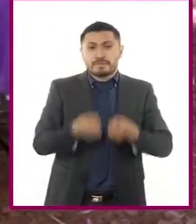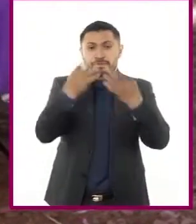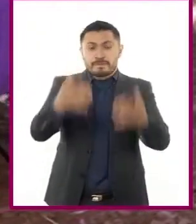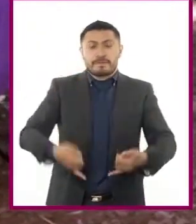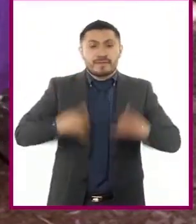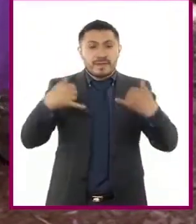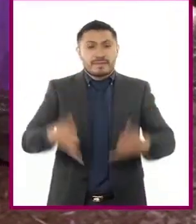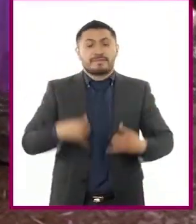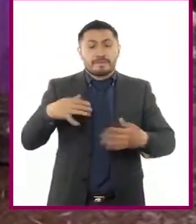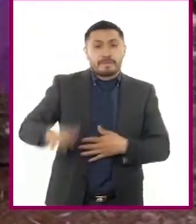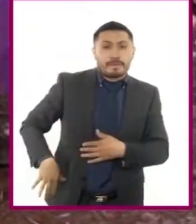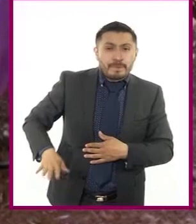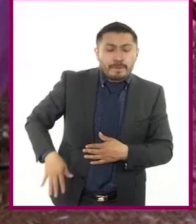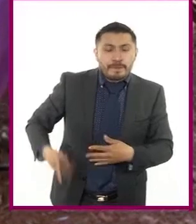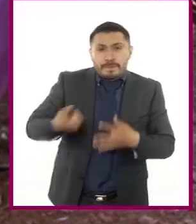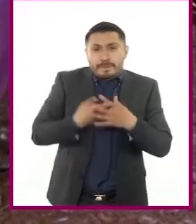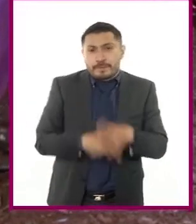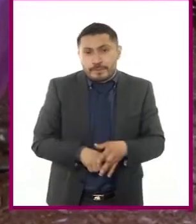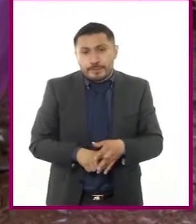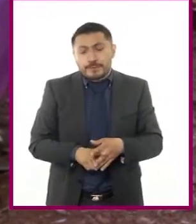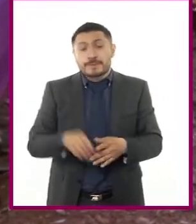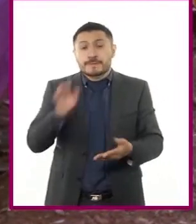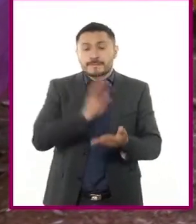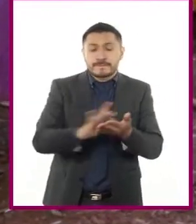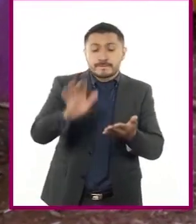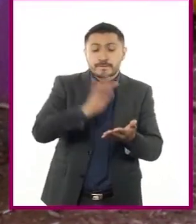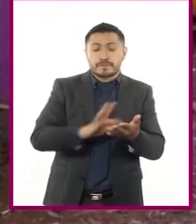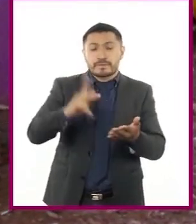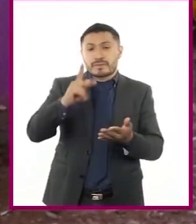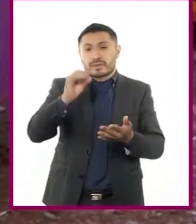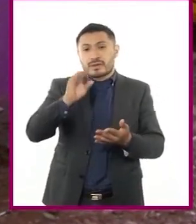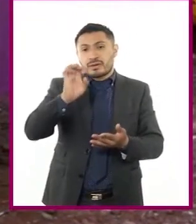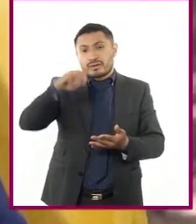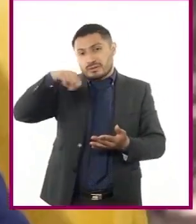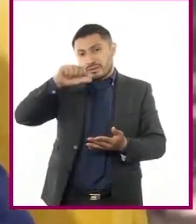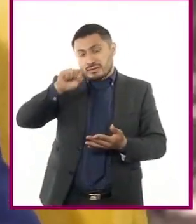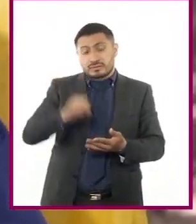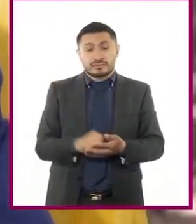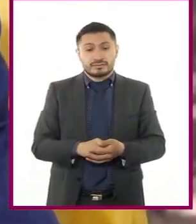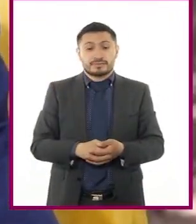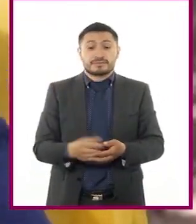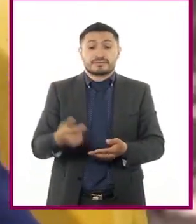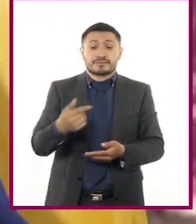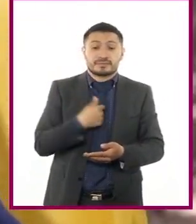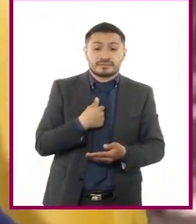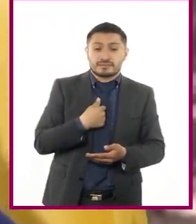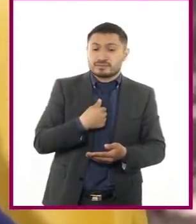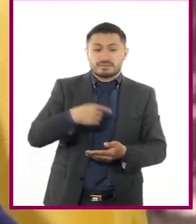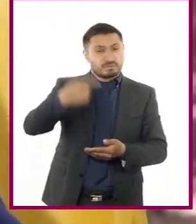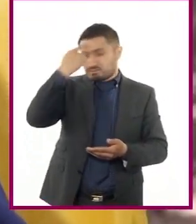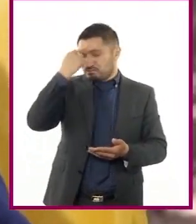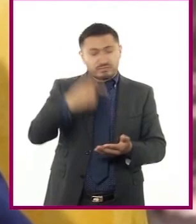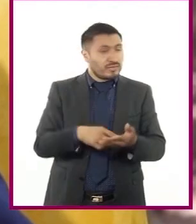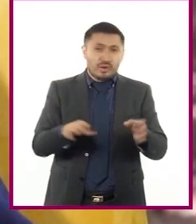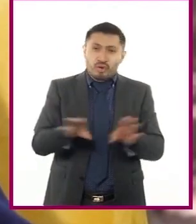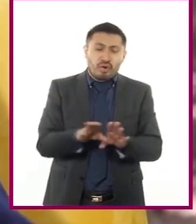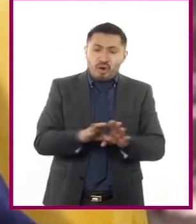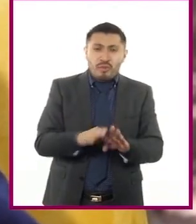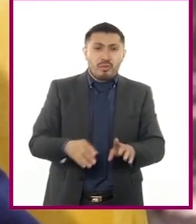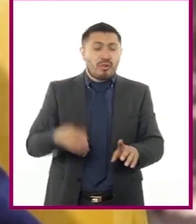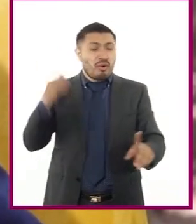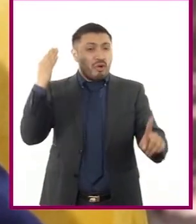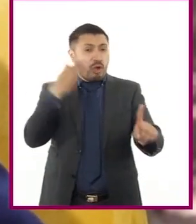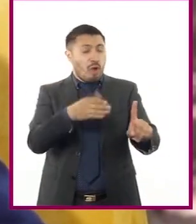adolescentes que apenas iniciamos en el mundo de la lectura de los poemas? Mira, yo no creo que haya como un camino